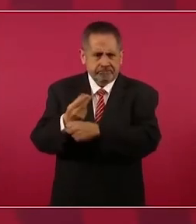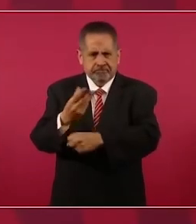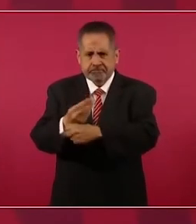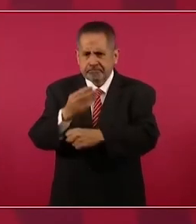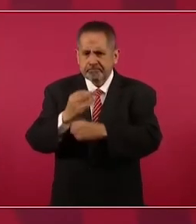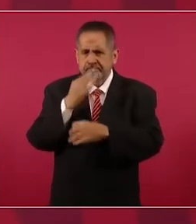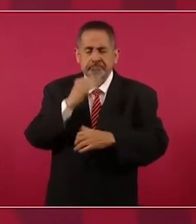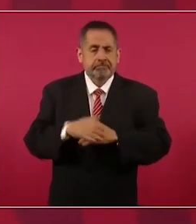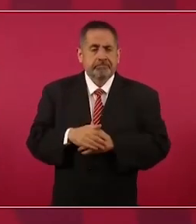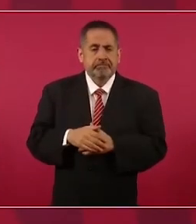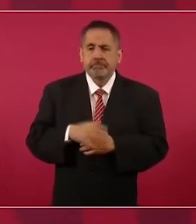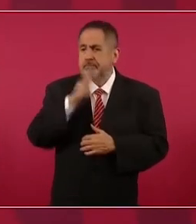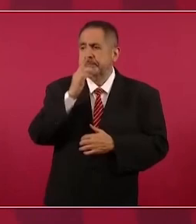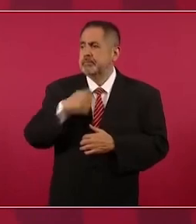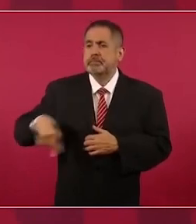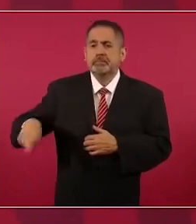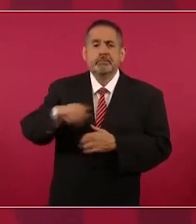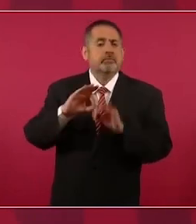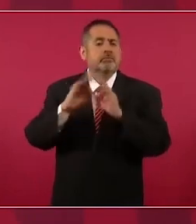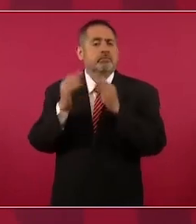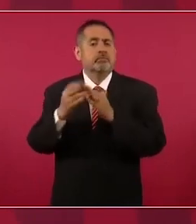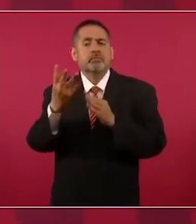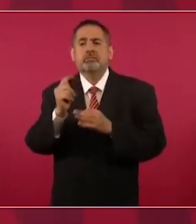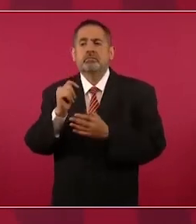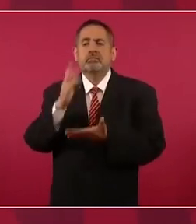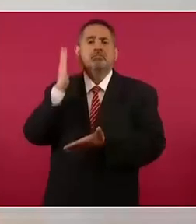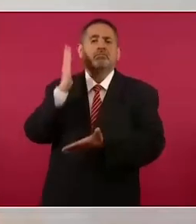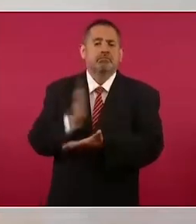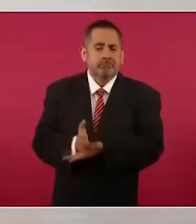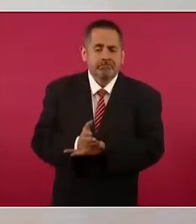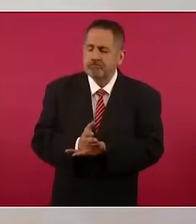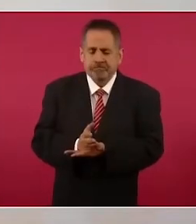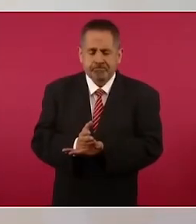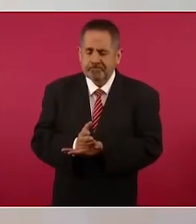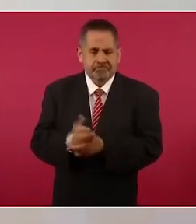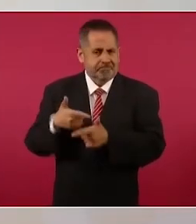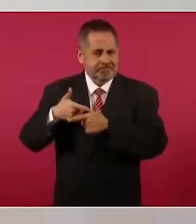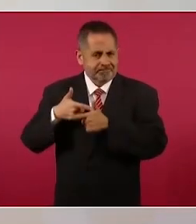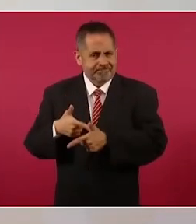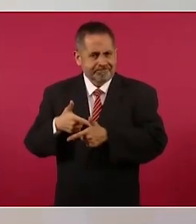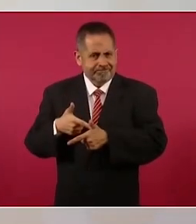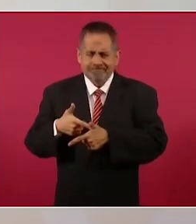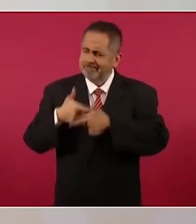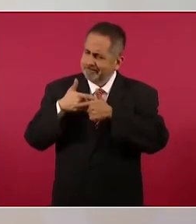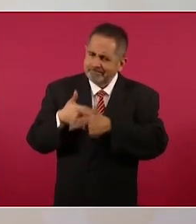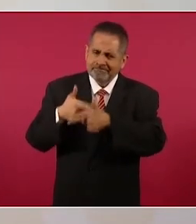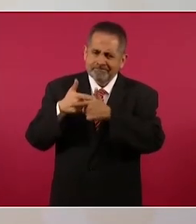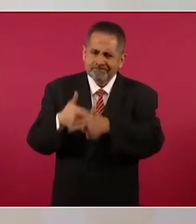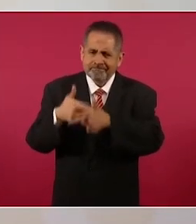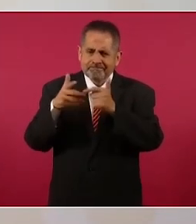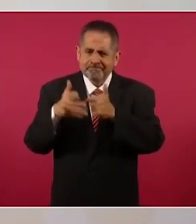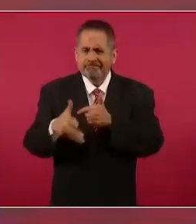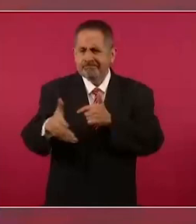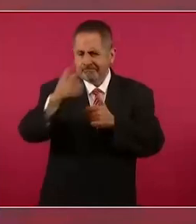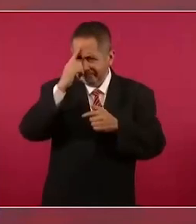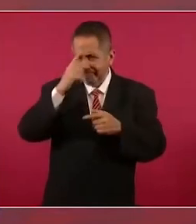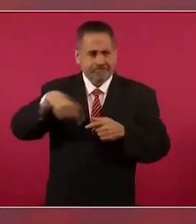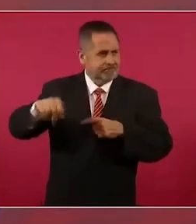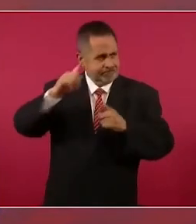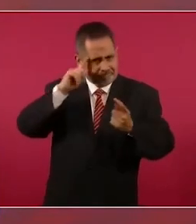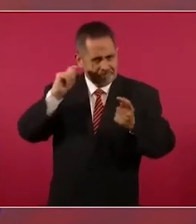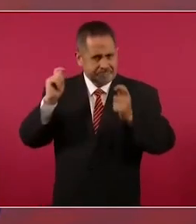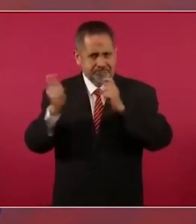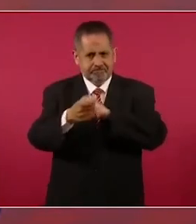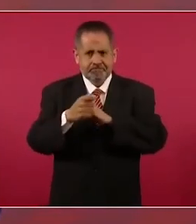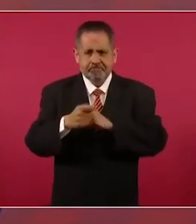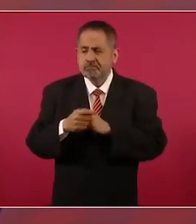de que esto ya no lo para nadie. Ya se echó a andar este proceso de transformación y sobre todo